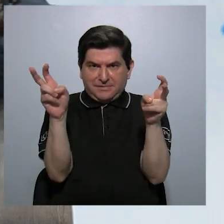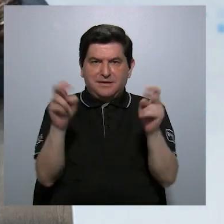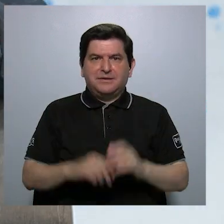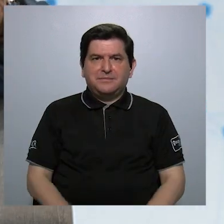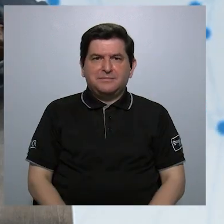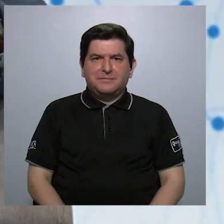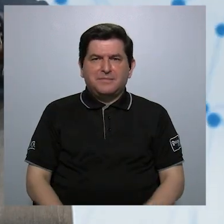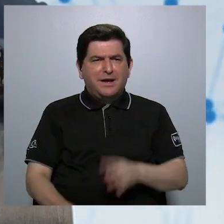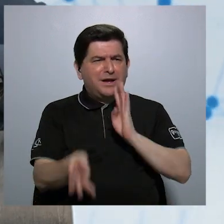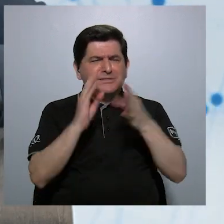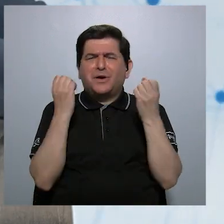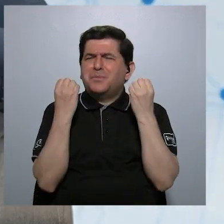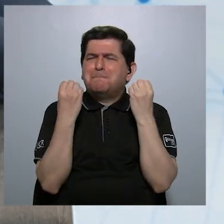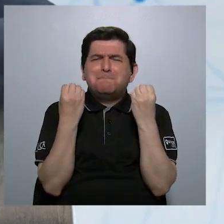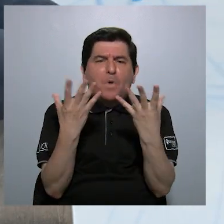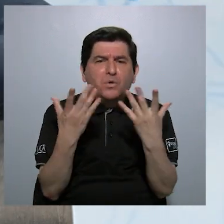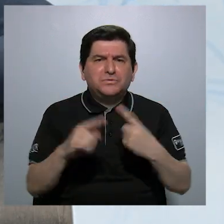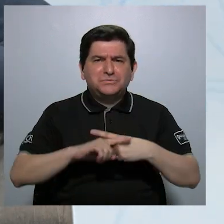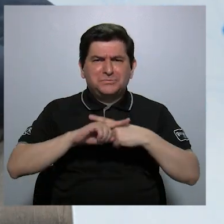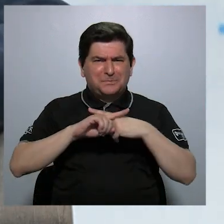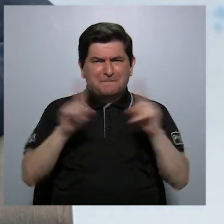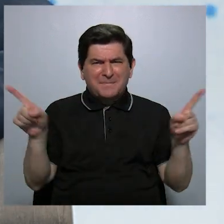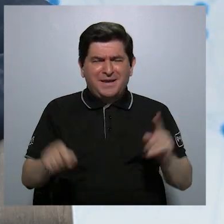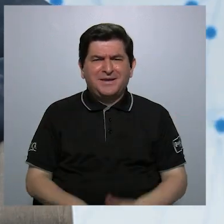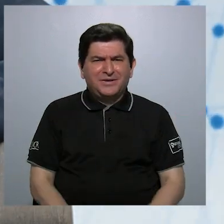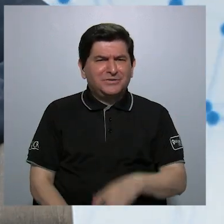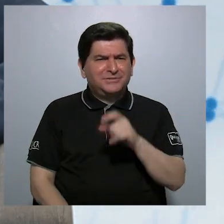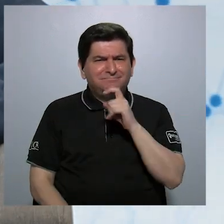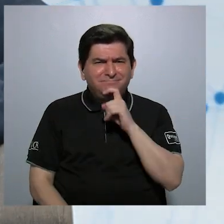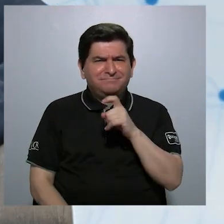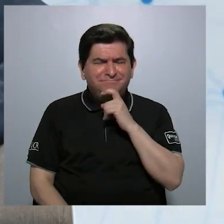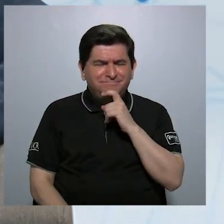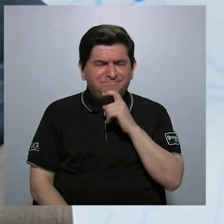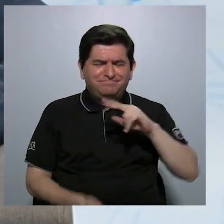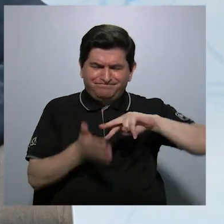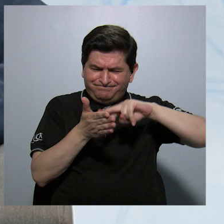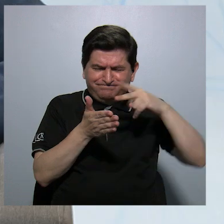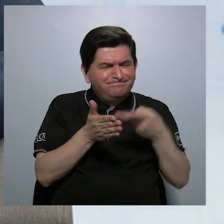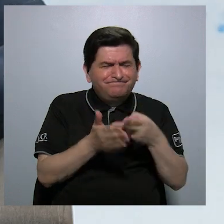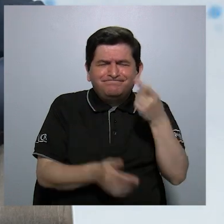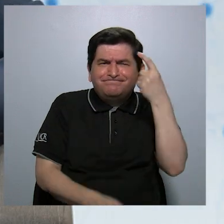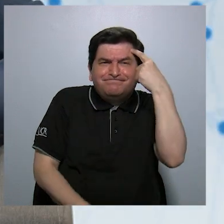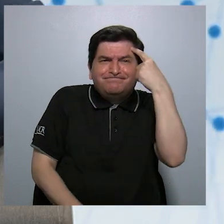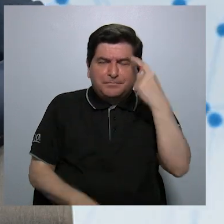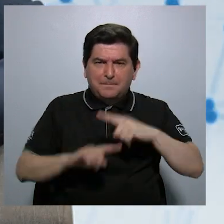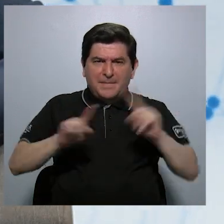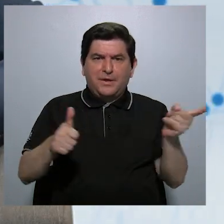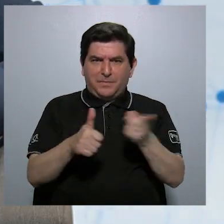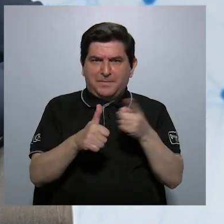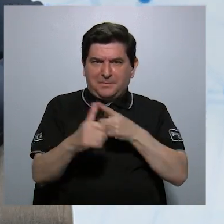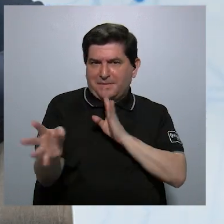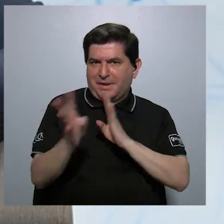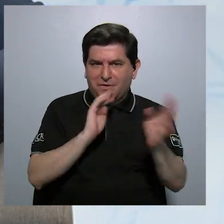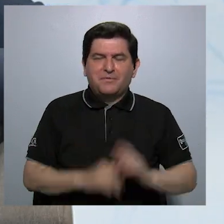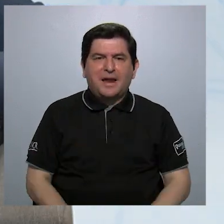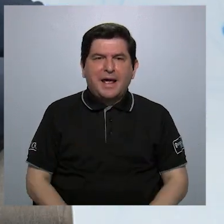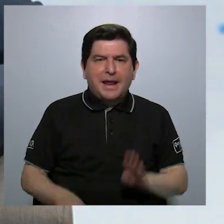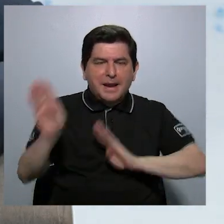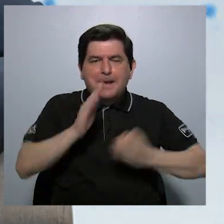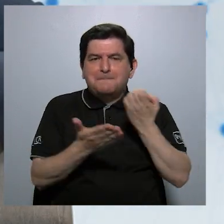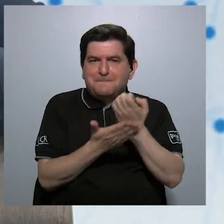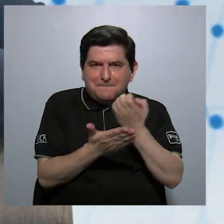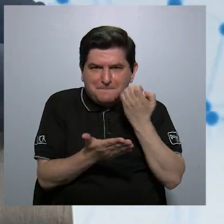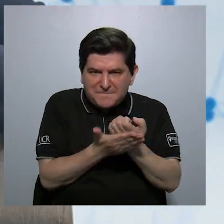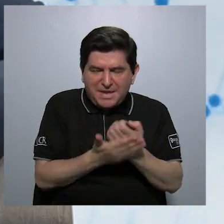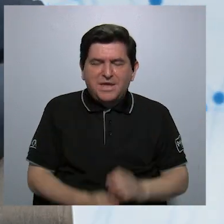tema que se habla muchísimo, pero cuesta realmente conceptualizarlo. Pero primero comencemos a hablar de